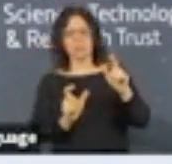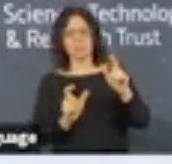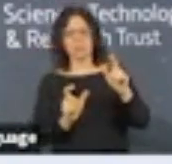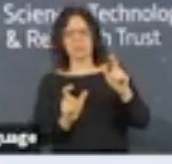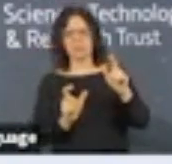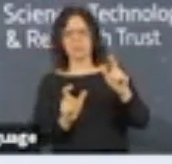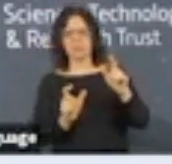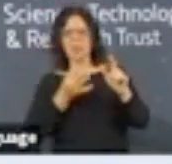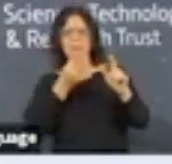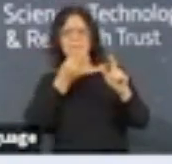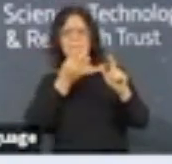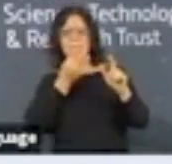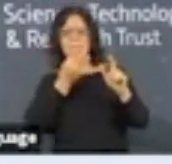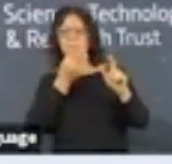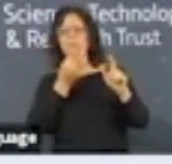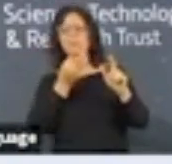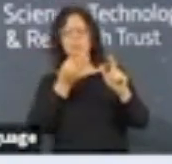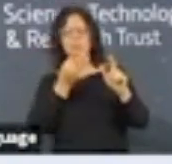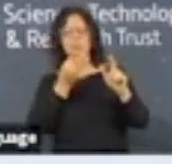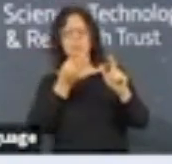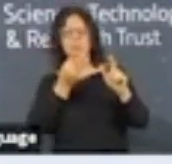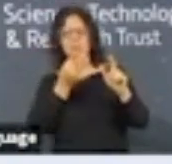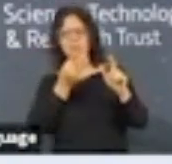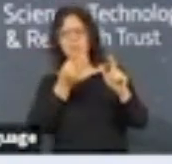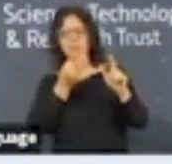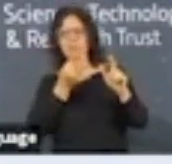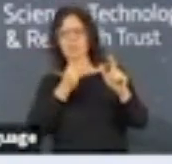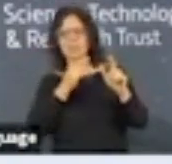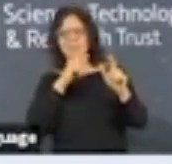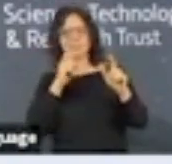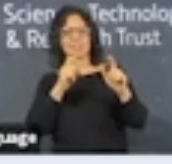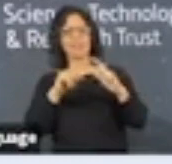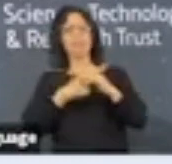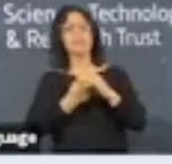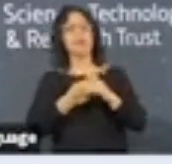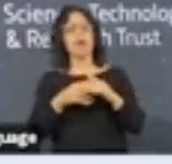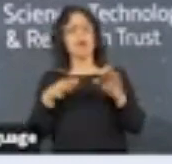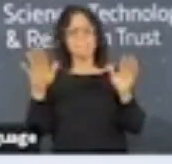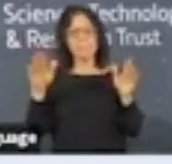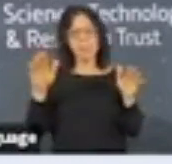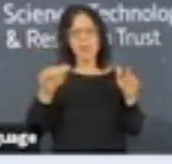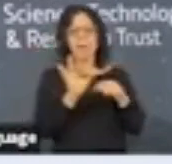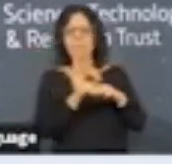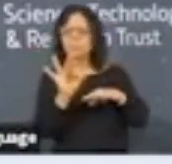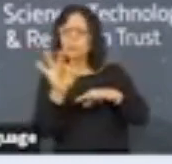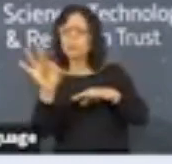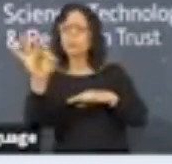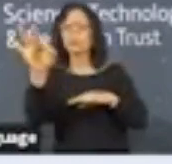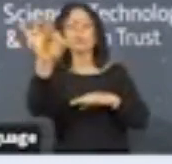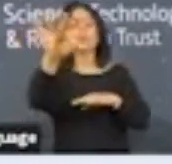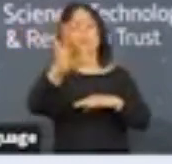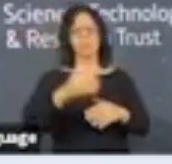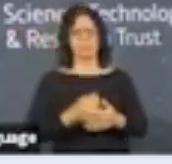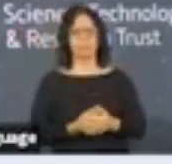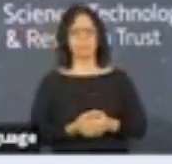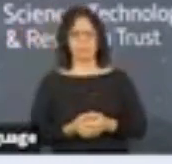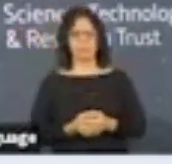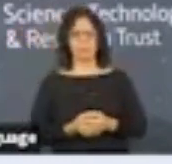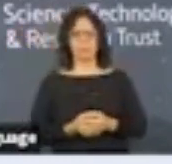del agua hasta que se seca y puede comenzar a volar y salir del recipiente.